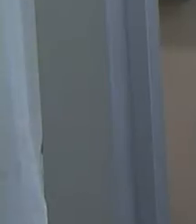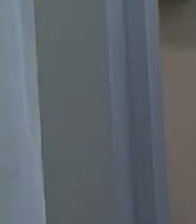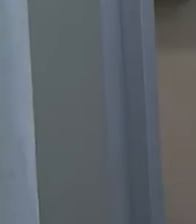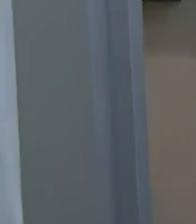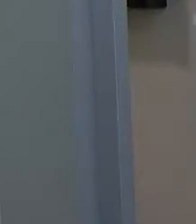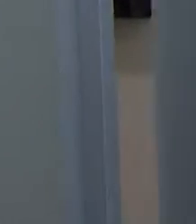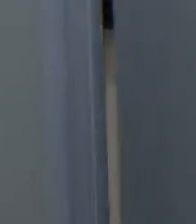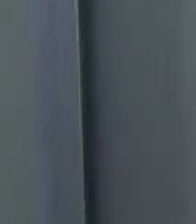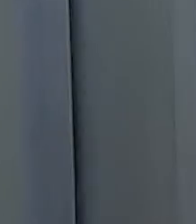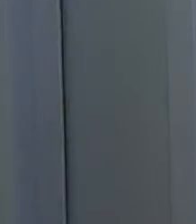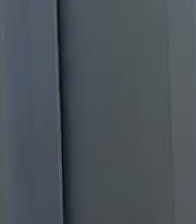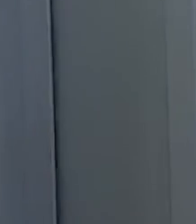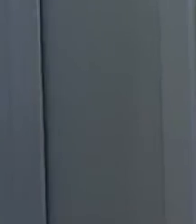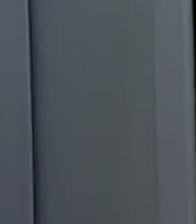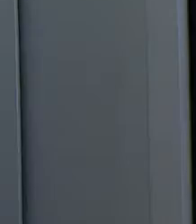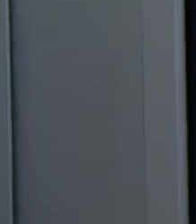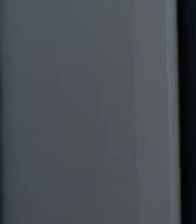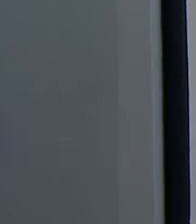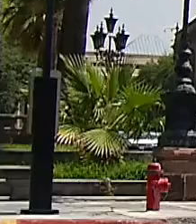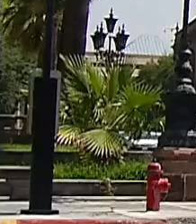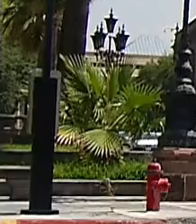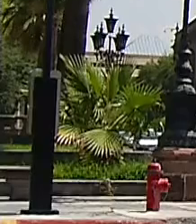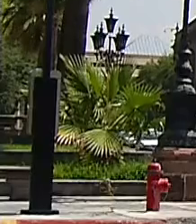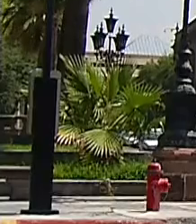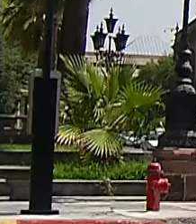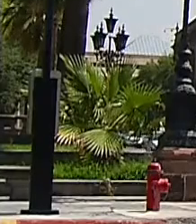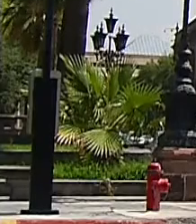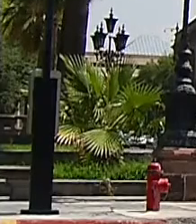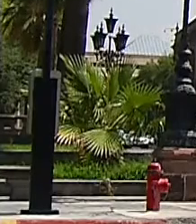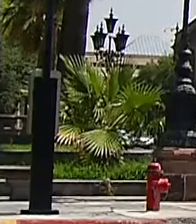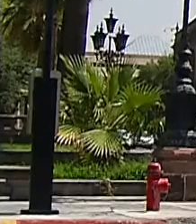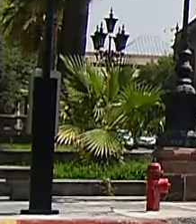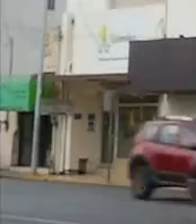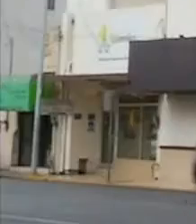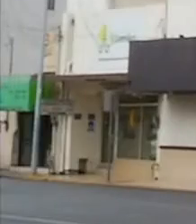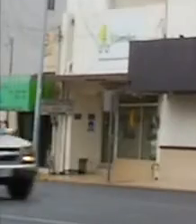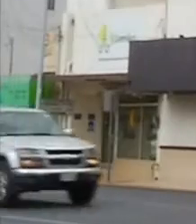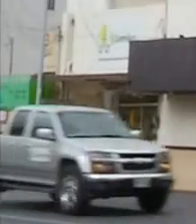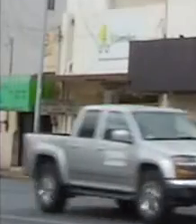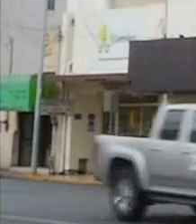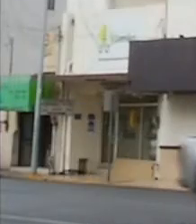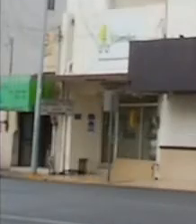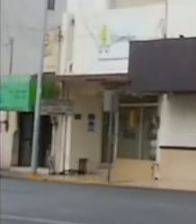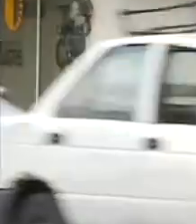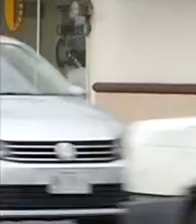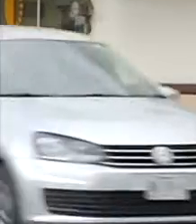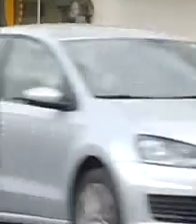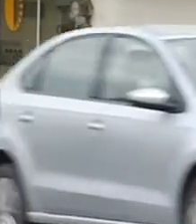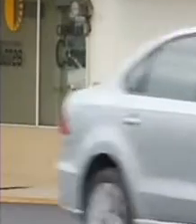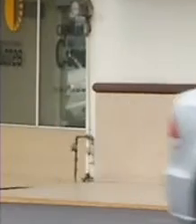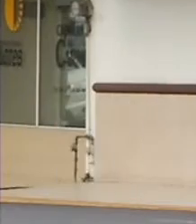desde que se registraron los primeros casos positivos el gobernador jaime rodríguez calderón ofreció este tipo de apoyos